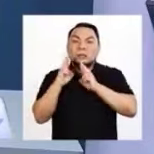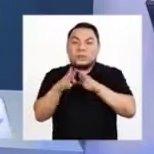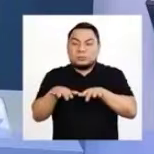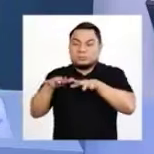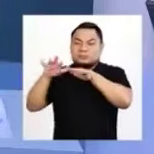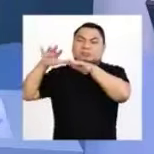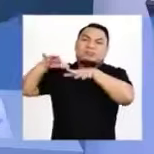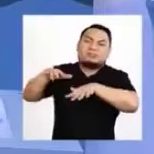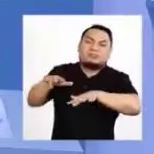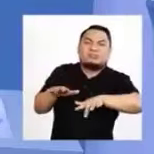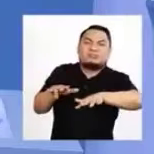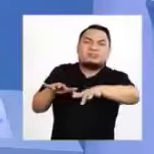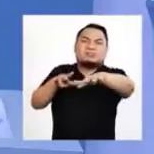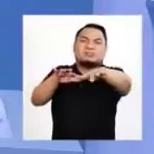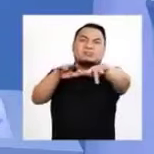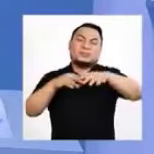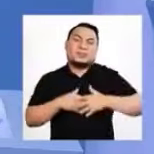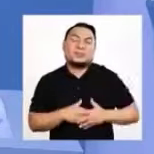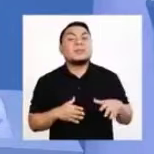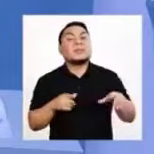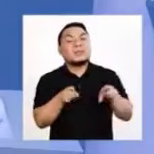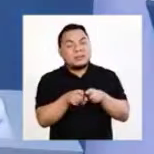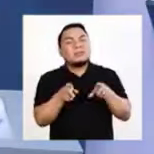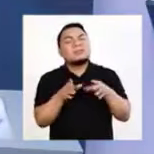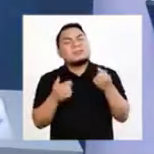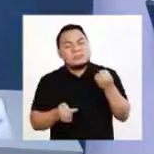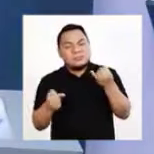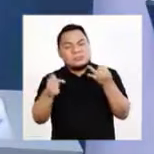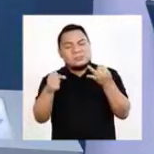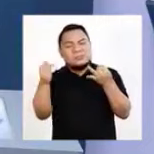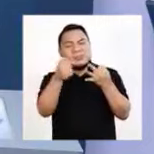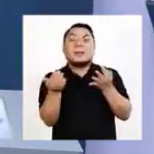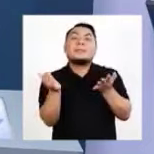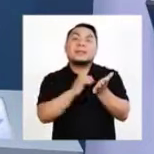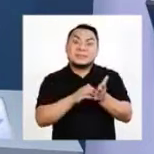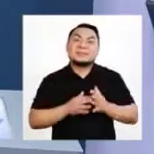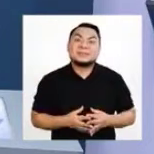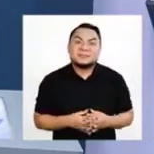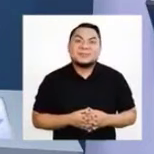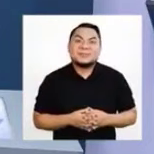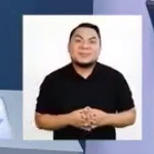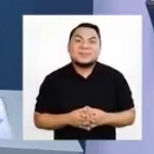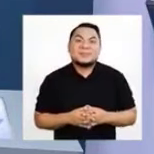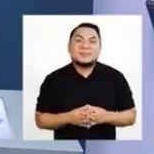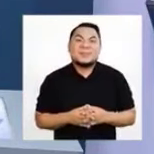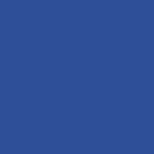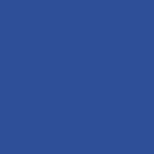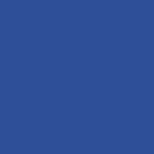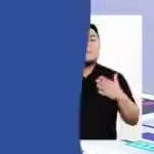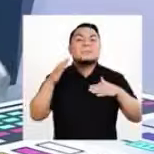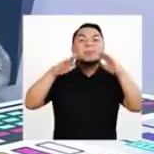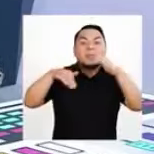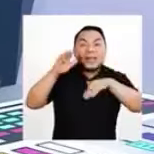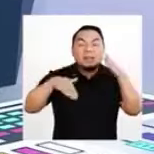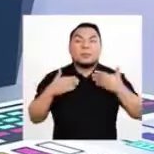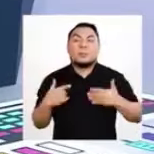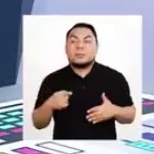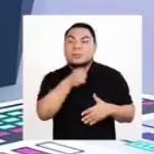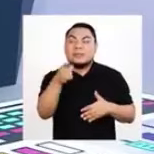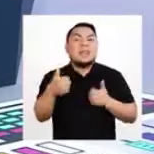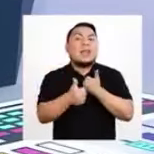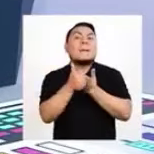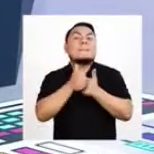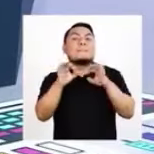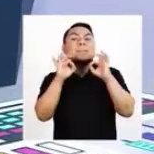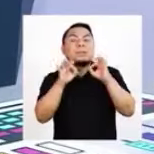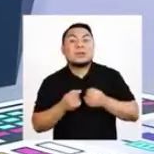las inundaciones, y muchos más. A